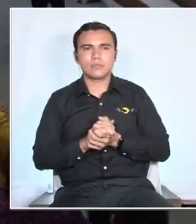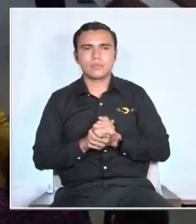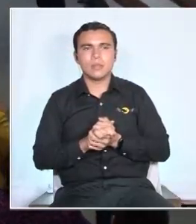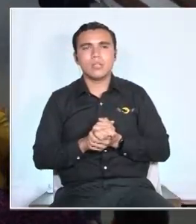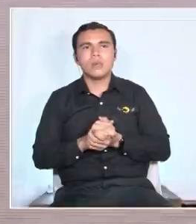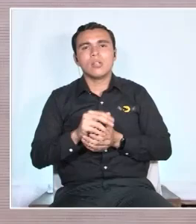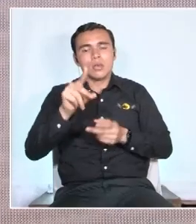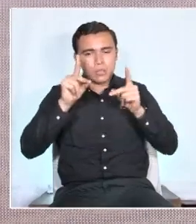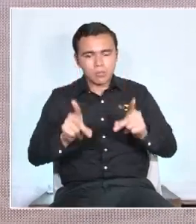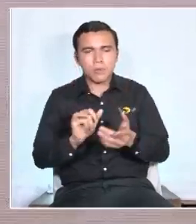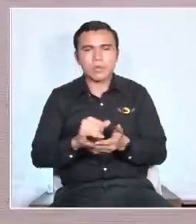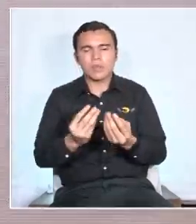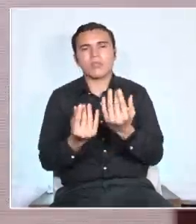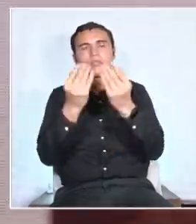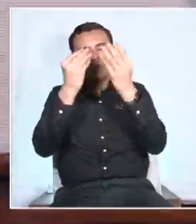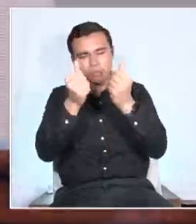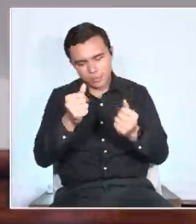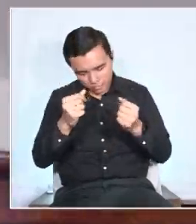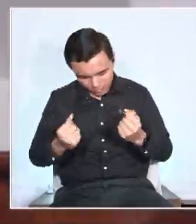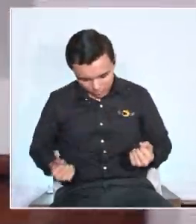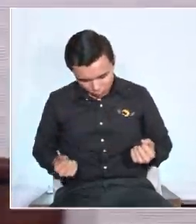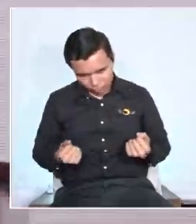No deje que el fuego se apague.